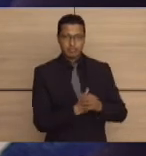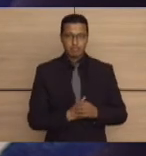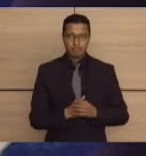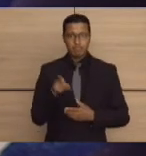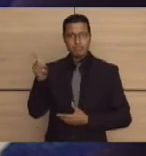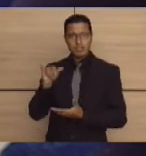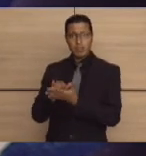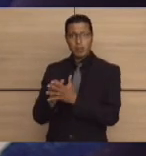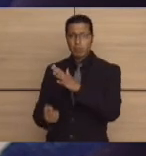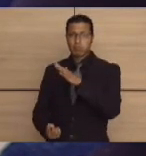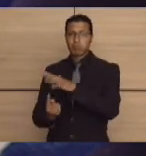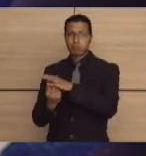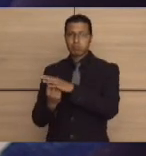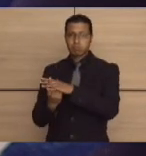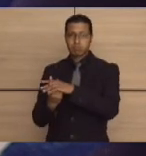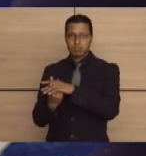toda